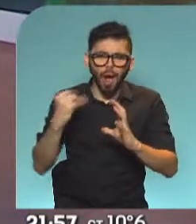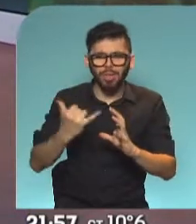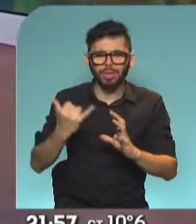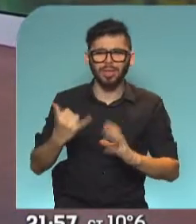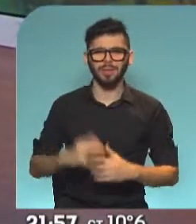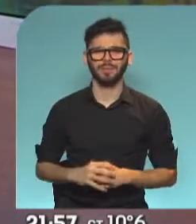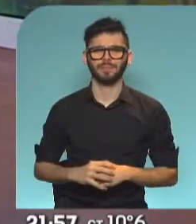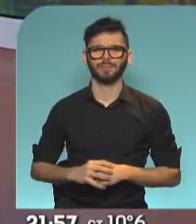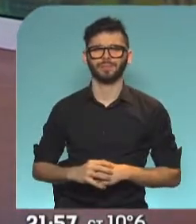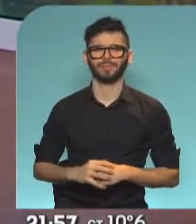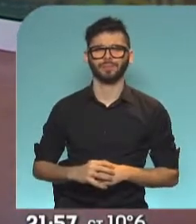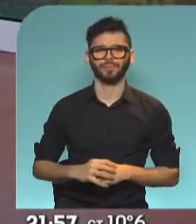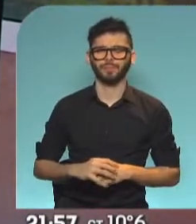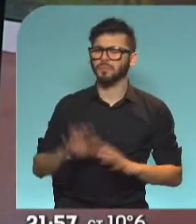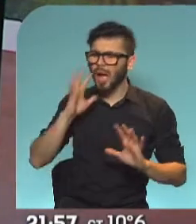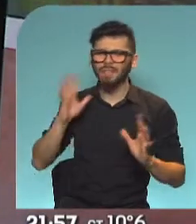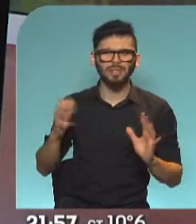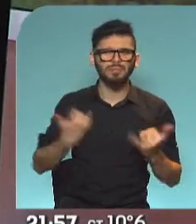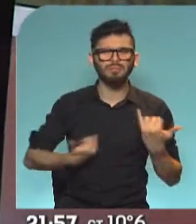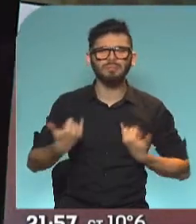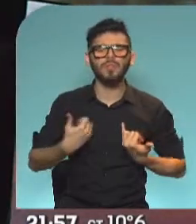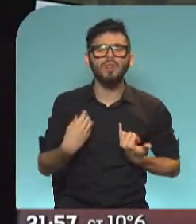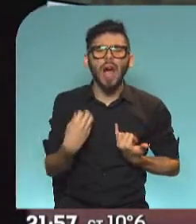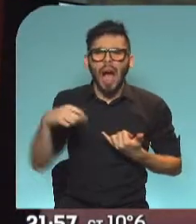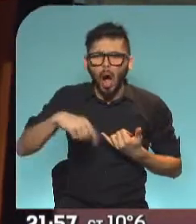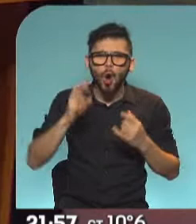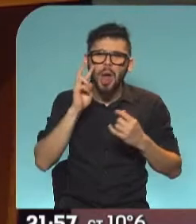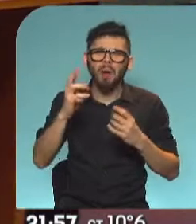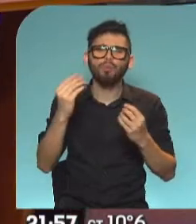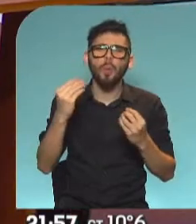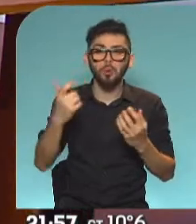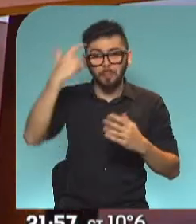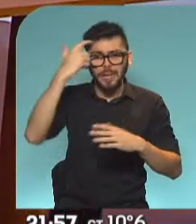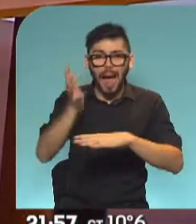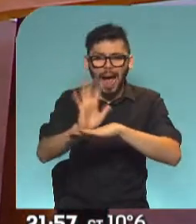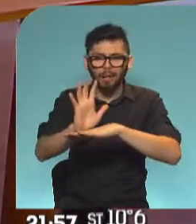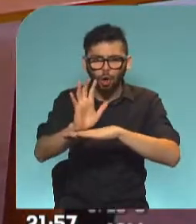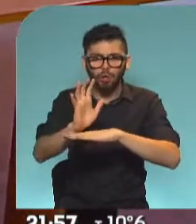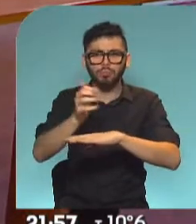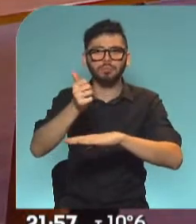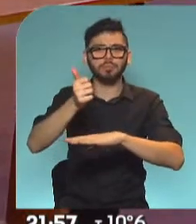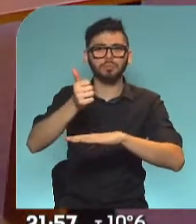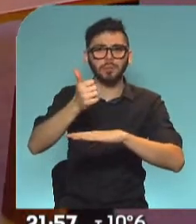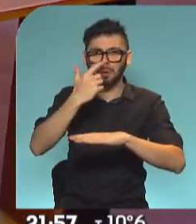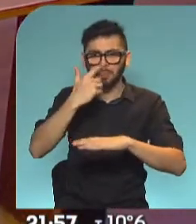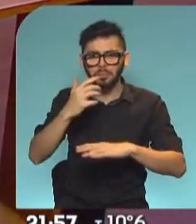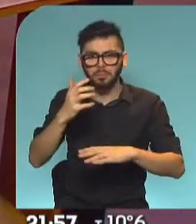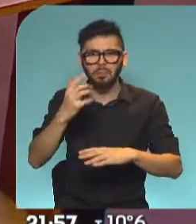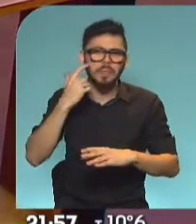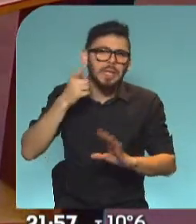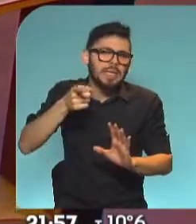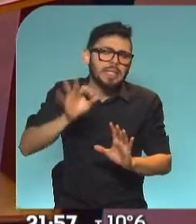¿Me pueden contar cómo es esto que vamos a ver ahora? Yo me estaba imaginando que el actor estaba, no solamente en la etiqueta, sino que sabía más o